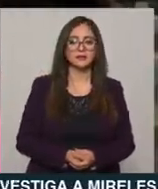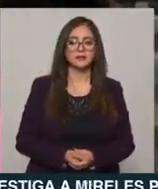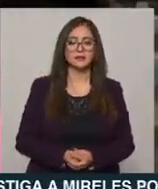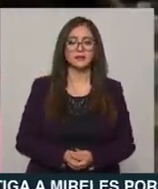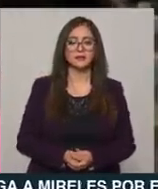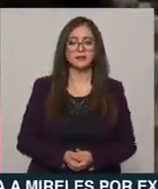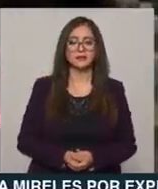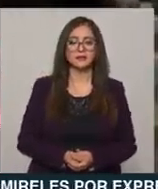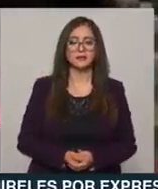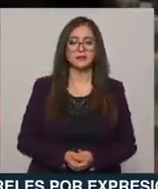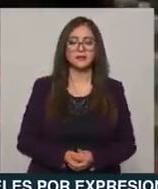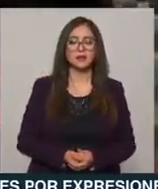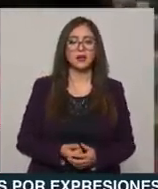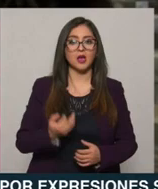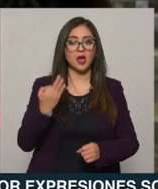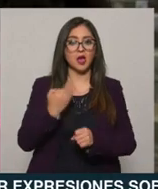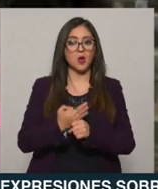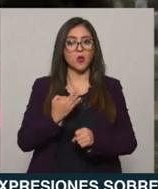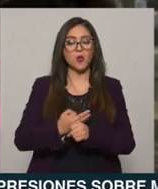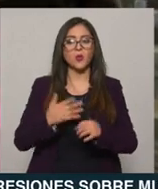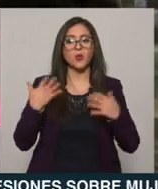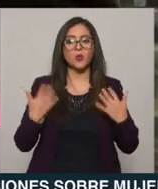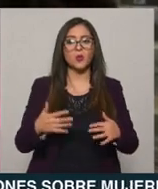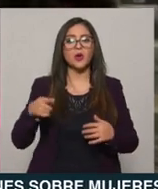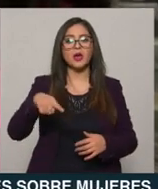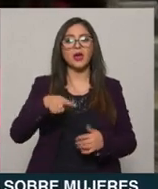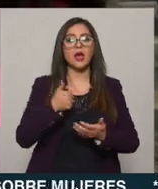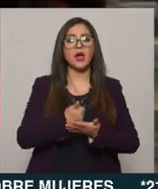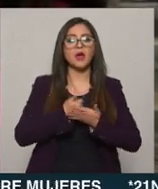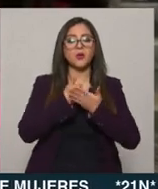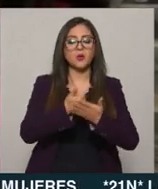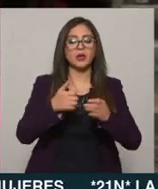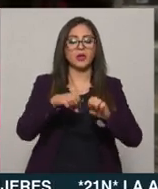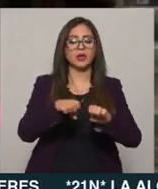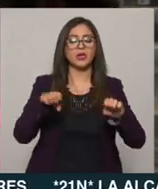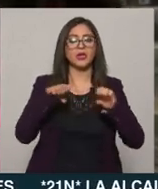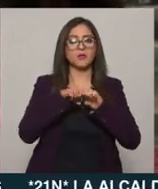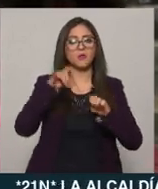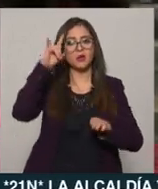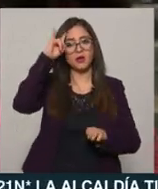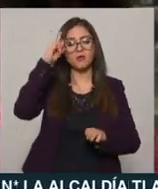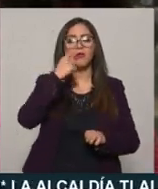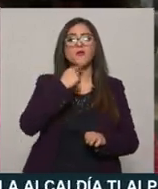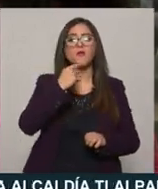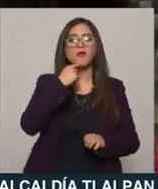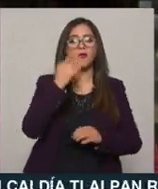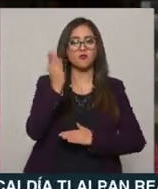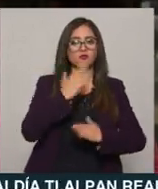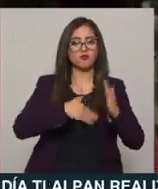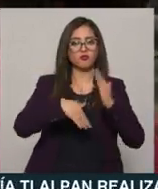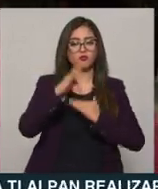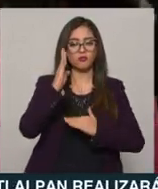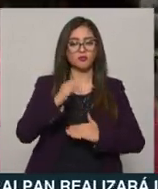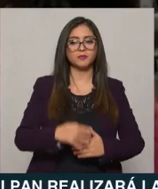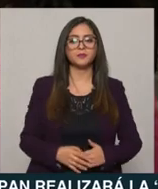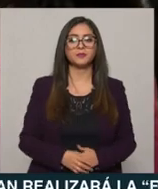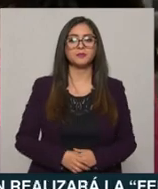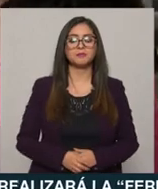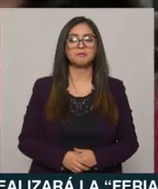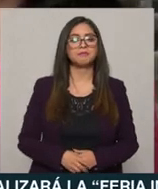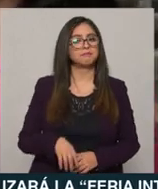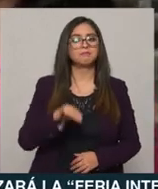Parte un gran ambientazo y eso es lo que los va a motivar a los Diablos para que se lleven este juego. Sí, definitivamente por nuestra cuenta